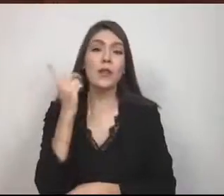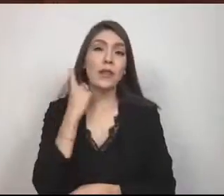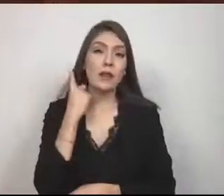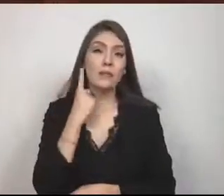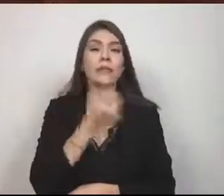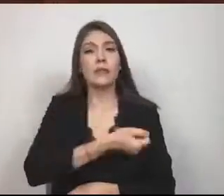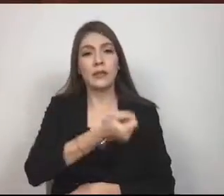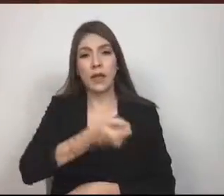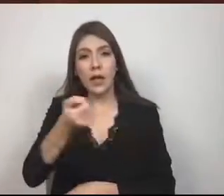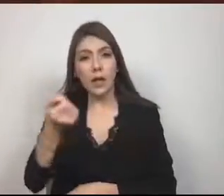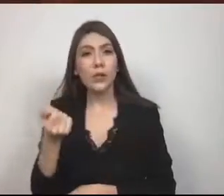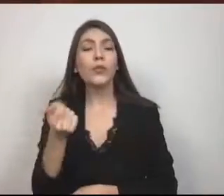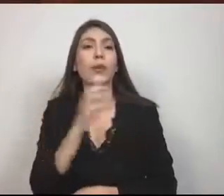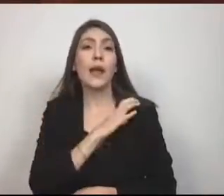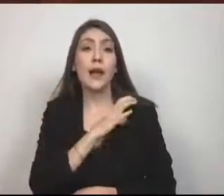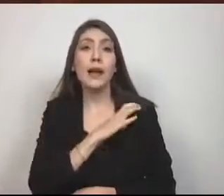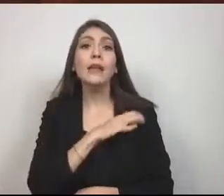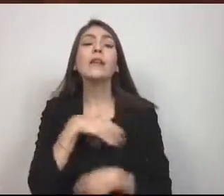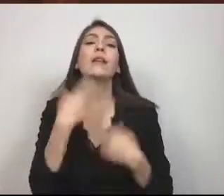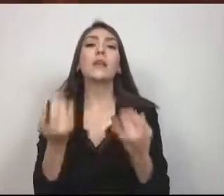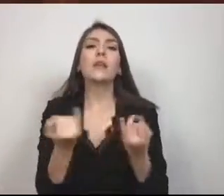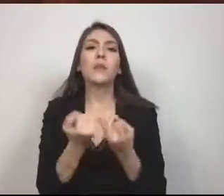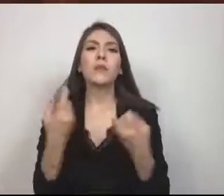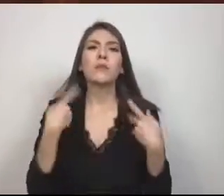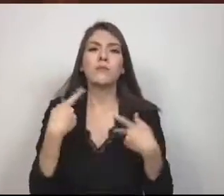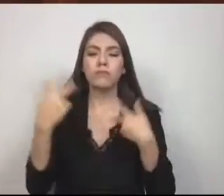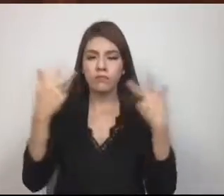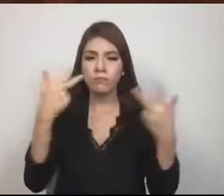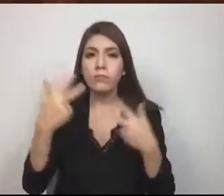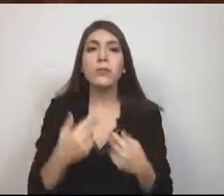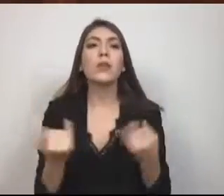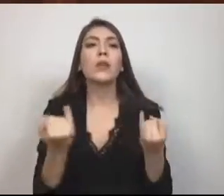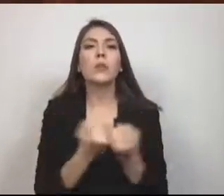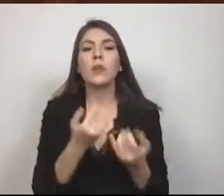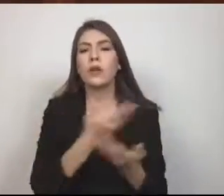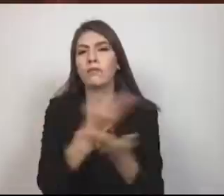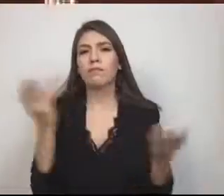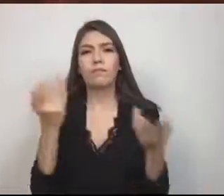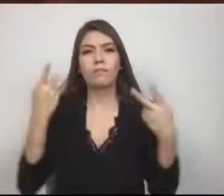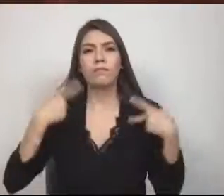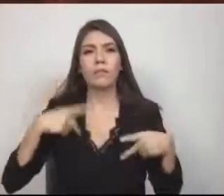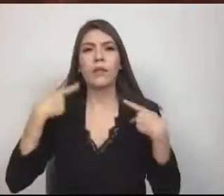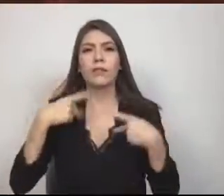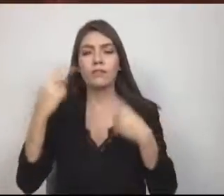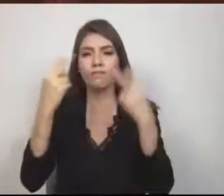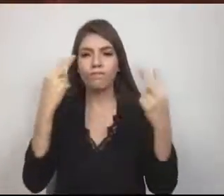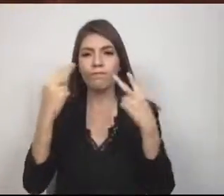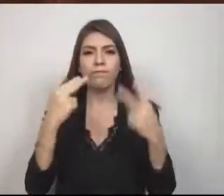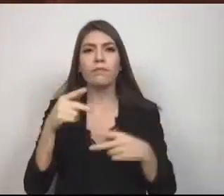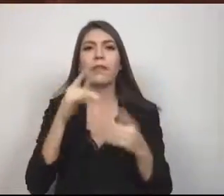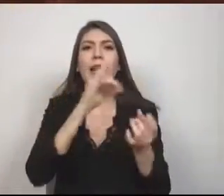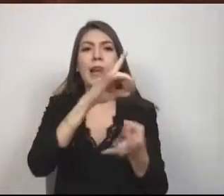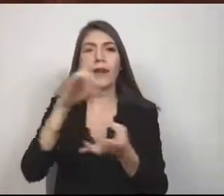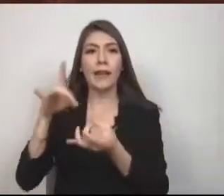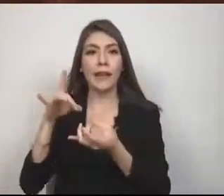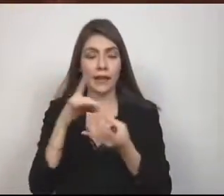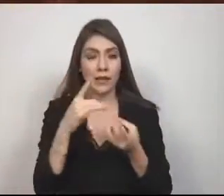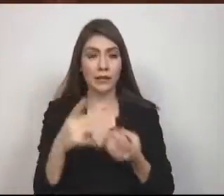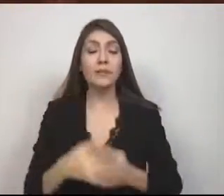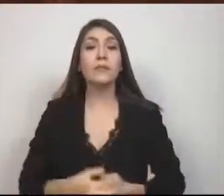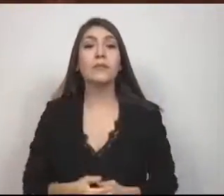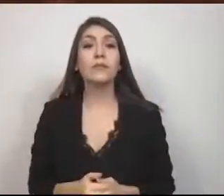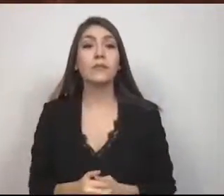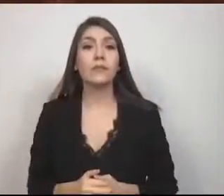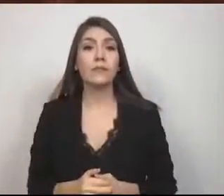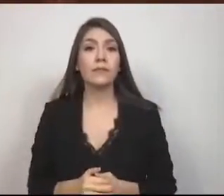que nos acompañan y especialmente a la ciudadanía que nos sigue a través de las redes sociales. Con fundamento en